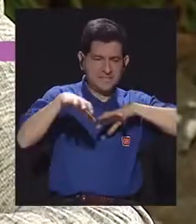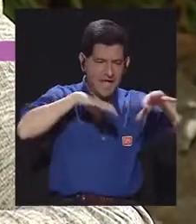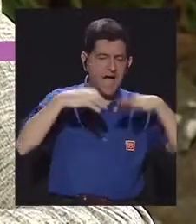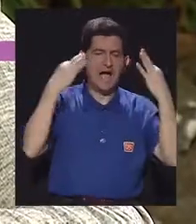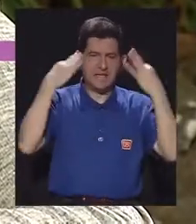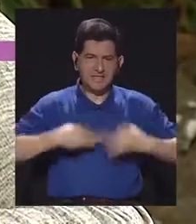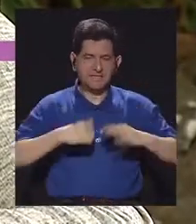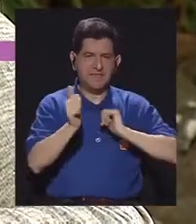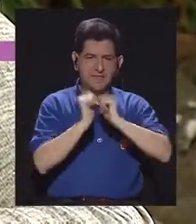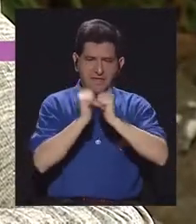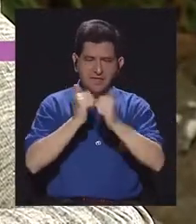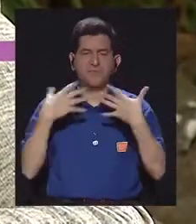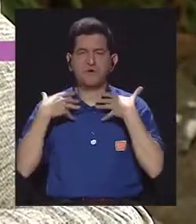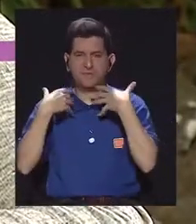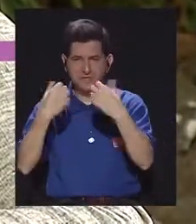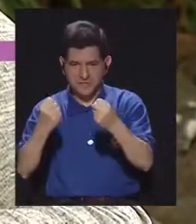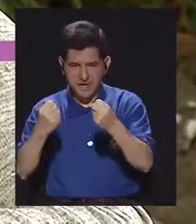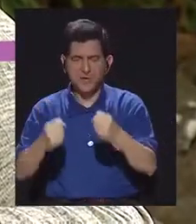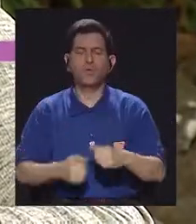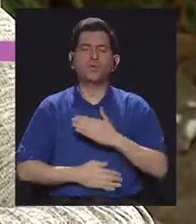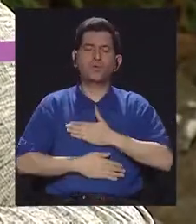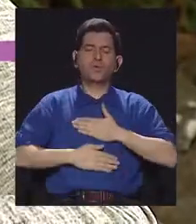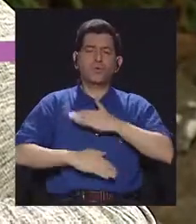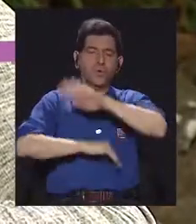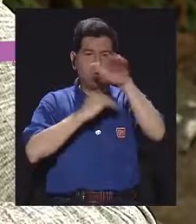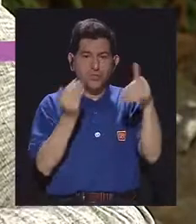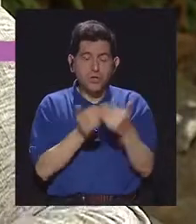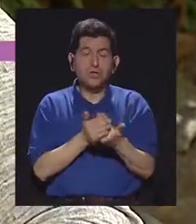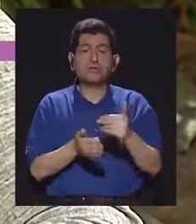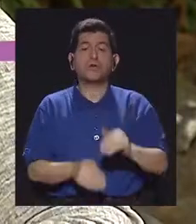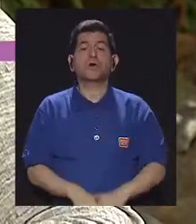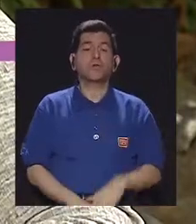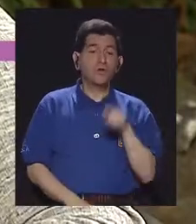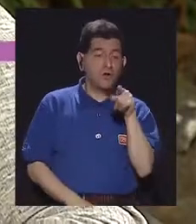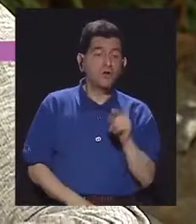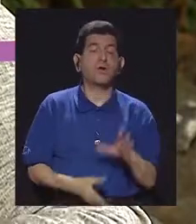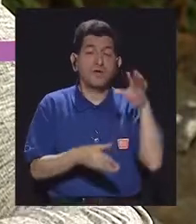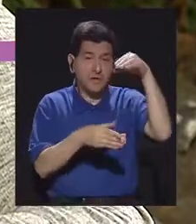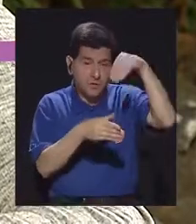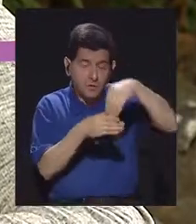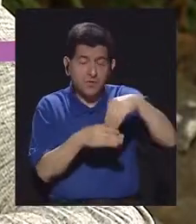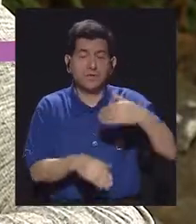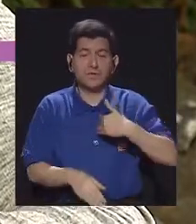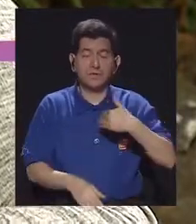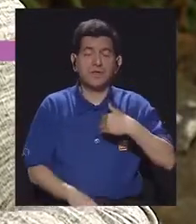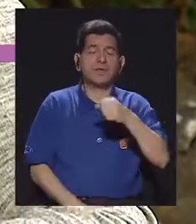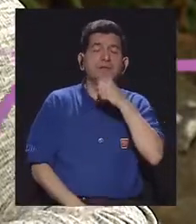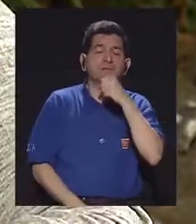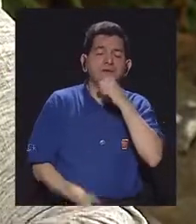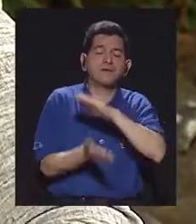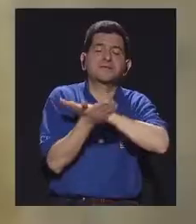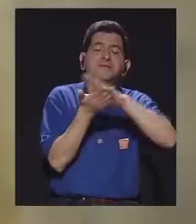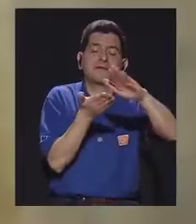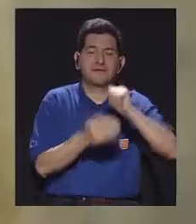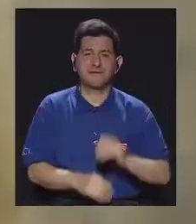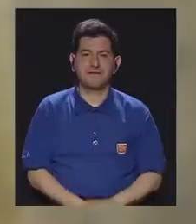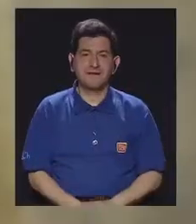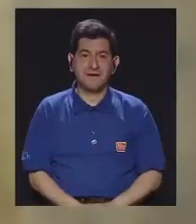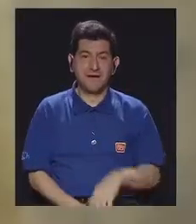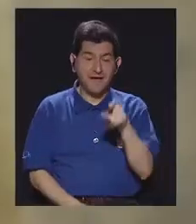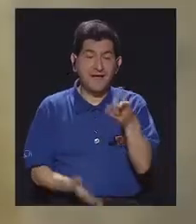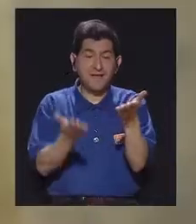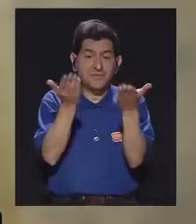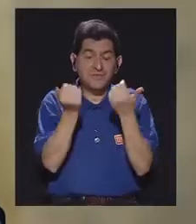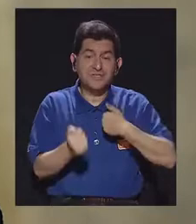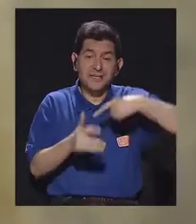actividad física, deporte, salud, recreación y todo lo que nos trae para poder tener una vejez con dignidad. Y eso es con